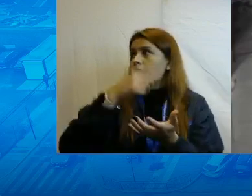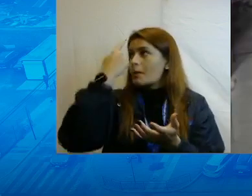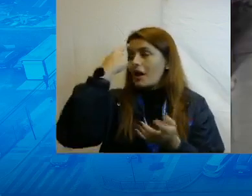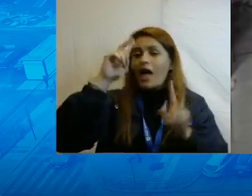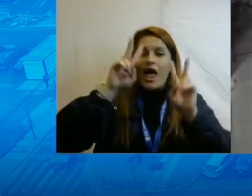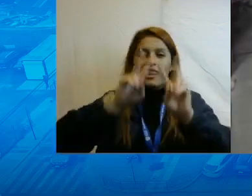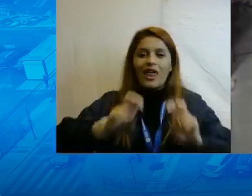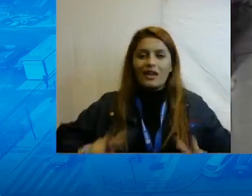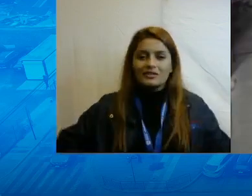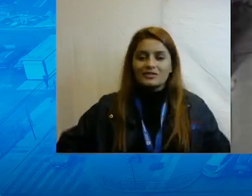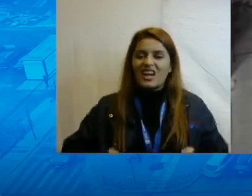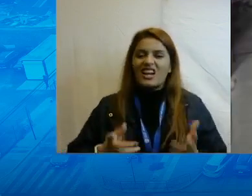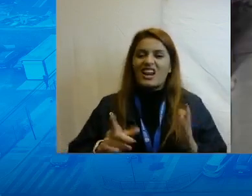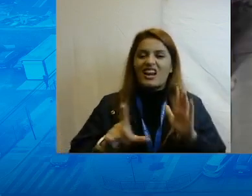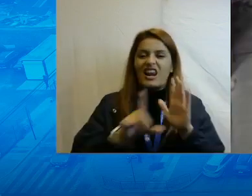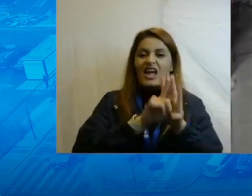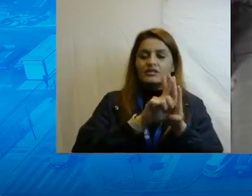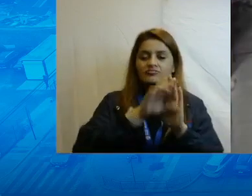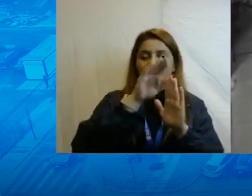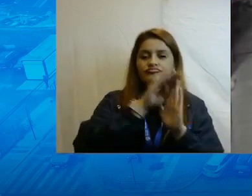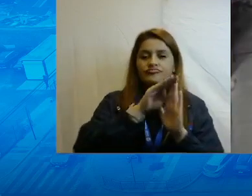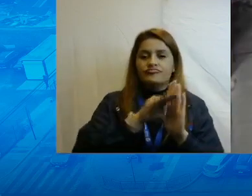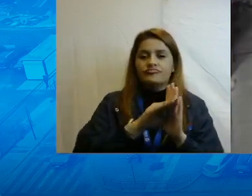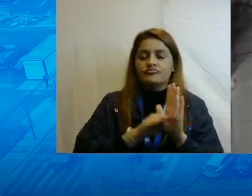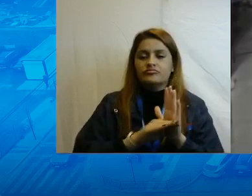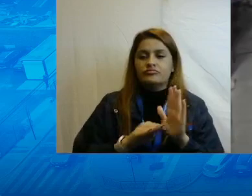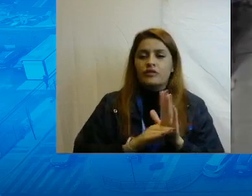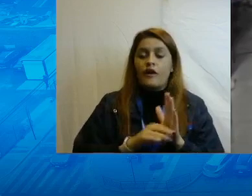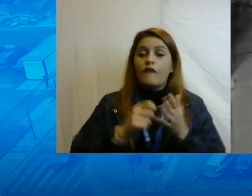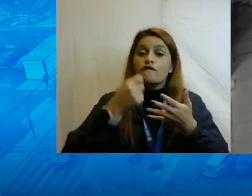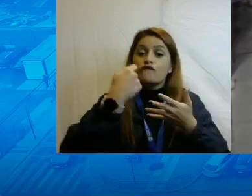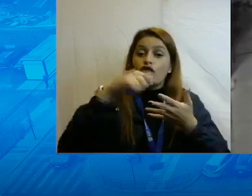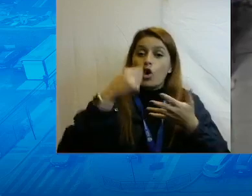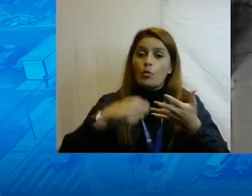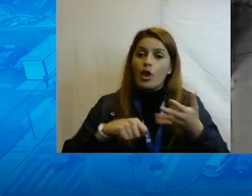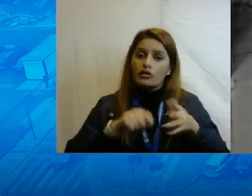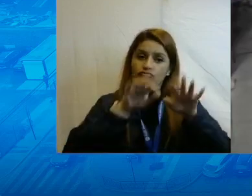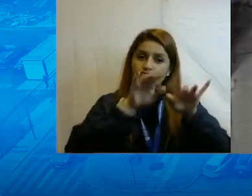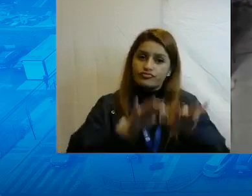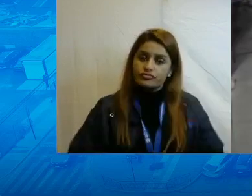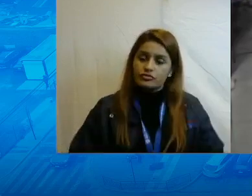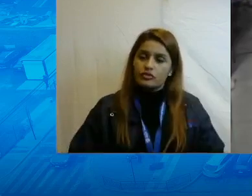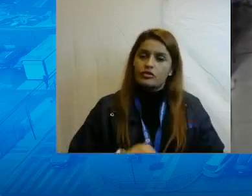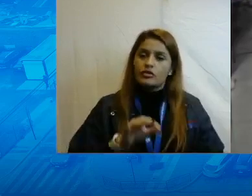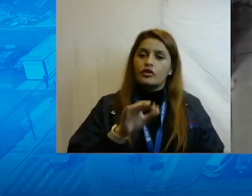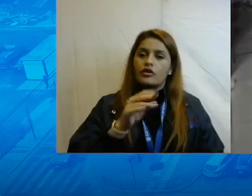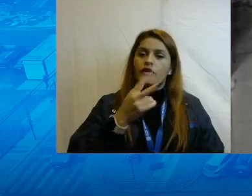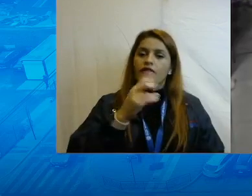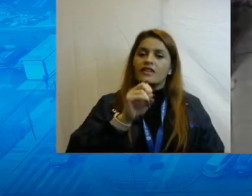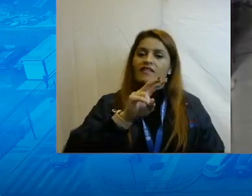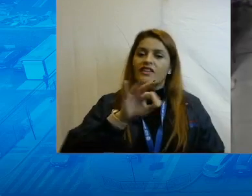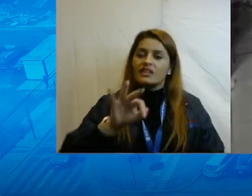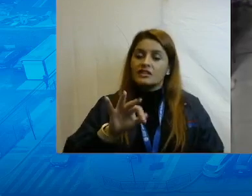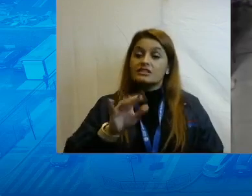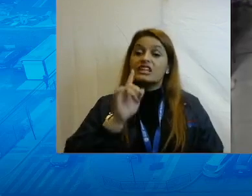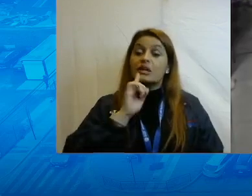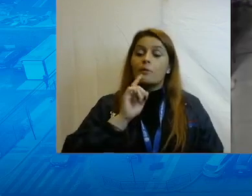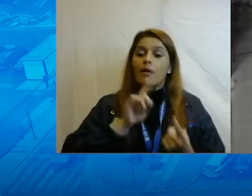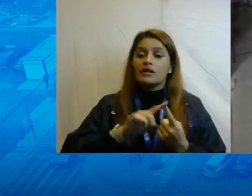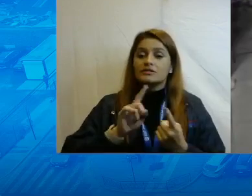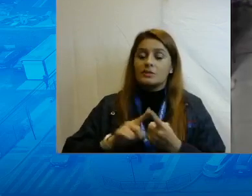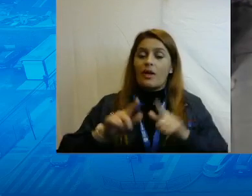analizar lo que era el reglamento y el formulario de lo que es el FOCMU año 2023, en las cuales participaron